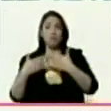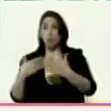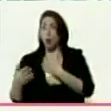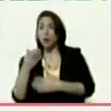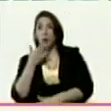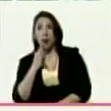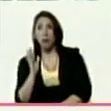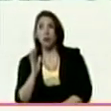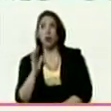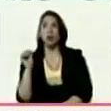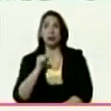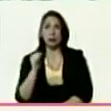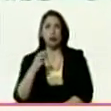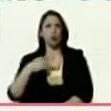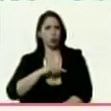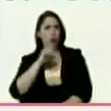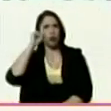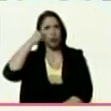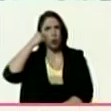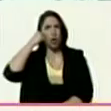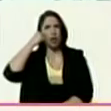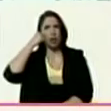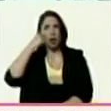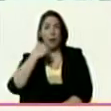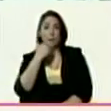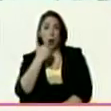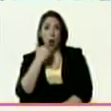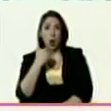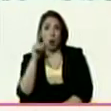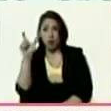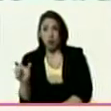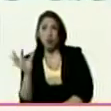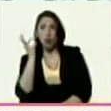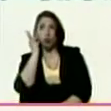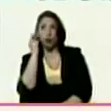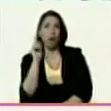casos, sí. Nosotros, yo recuerdo hace poco una muchacha que